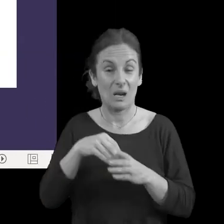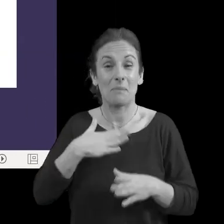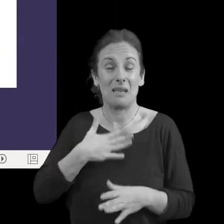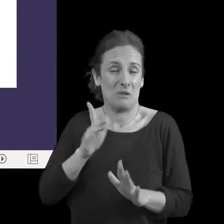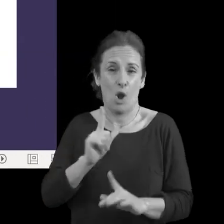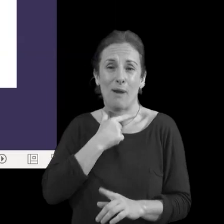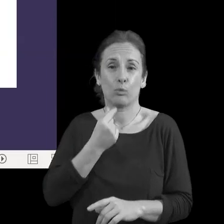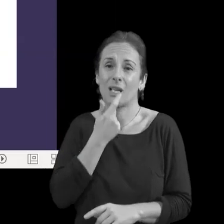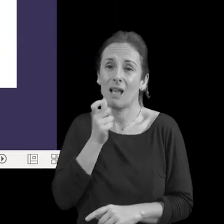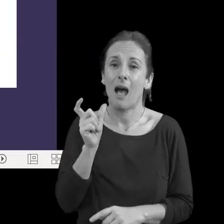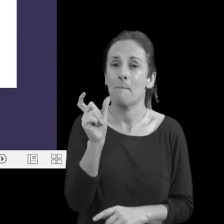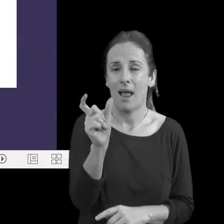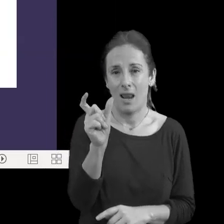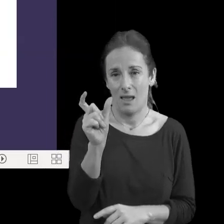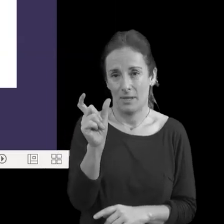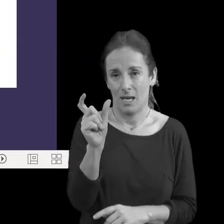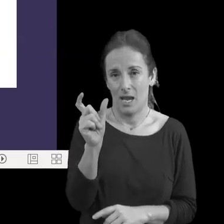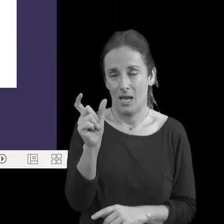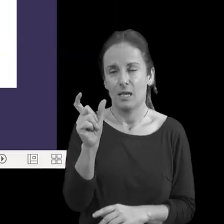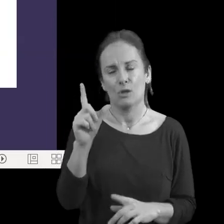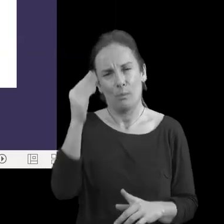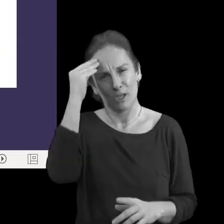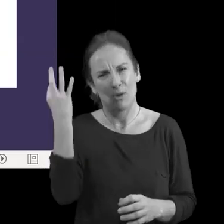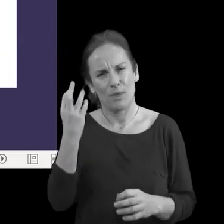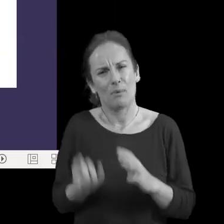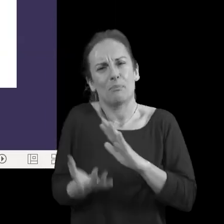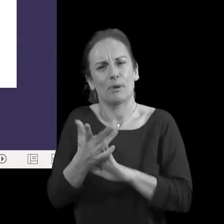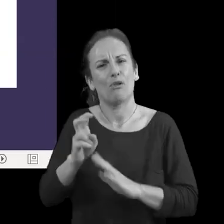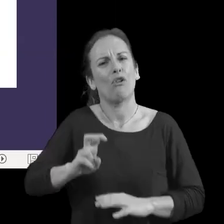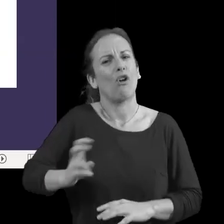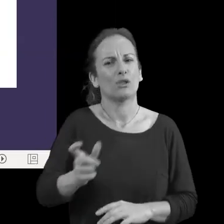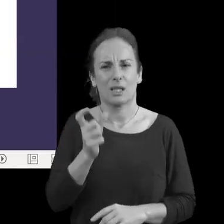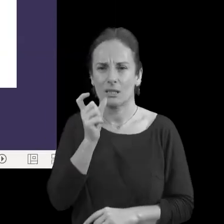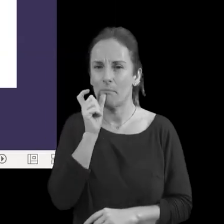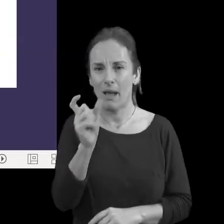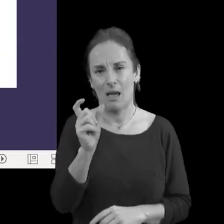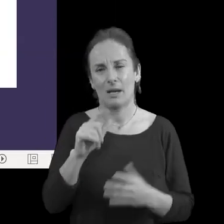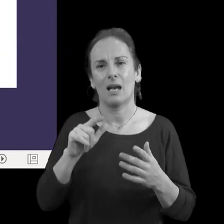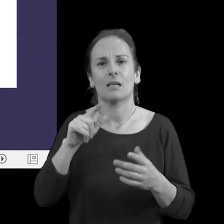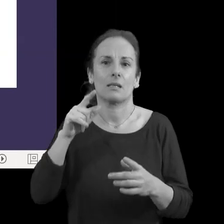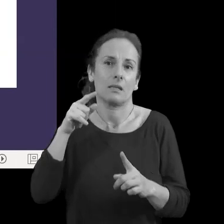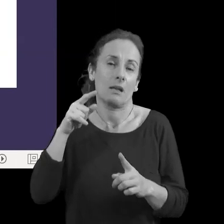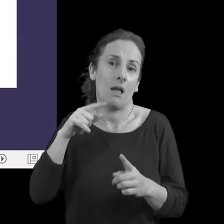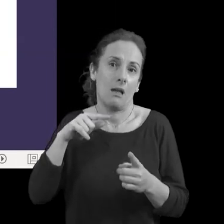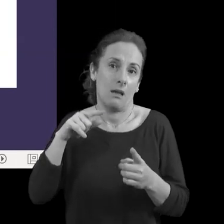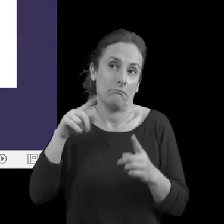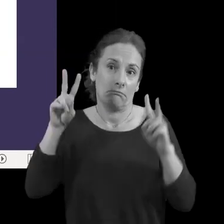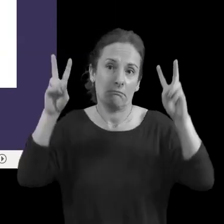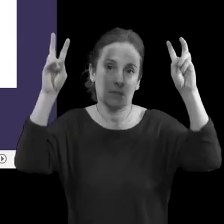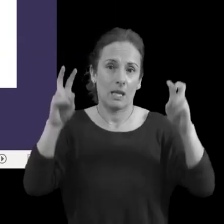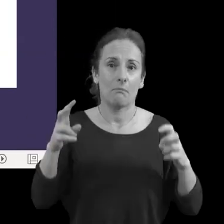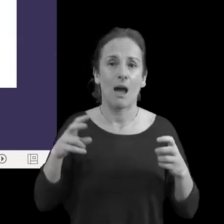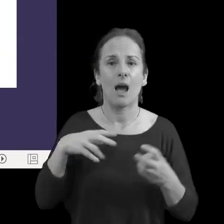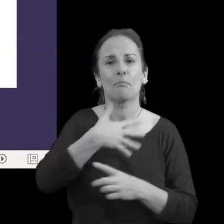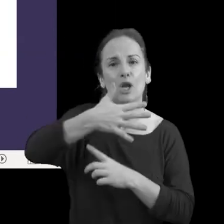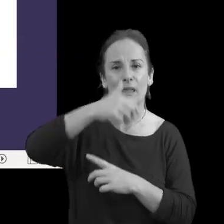término, creo que tenemos que idear otros, ¿no? Y este es un debate que no sé si nos va a dar para plantearlo